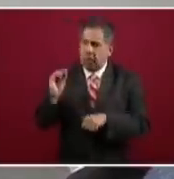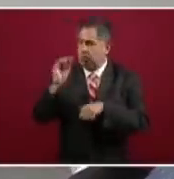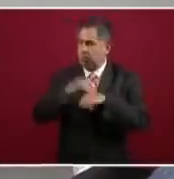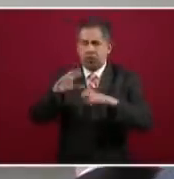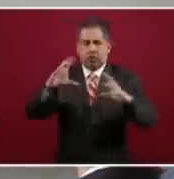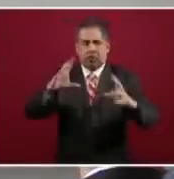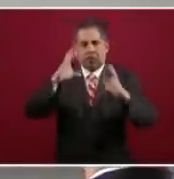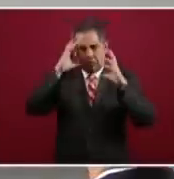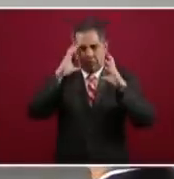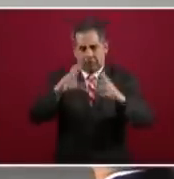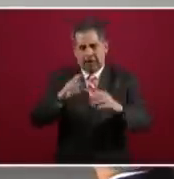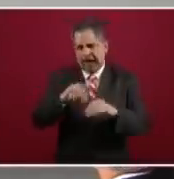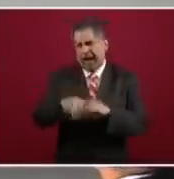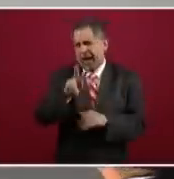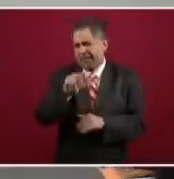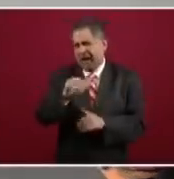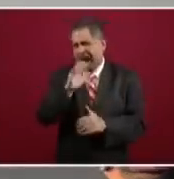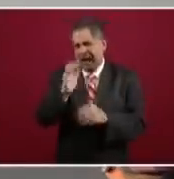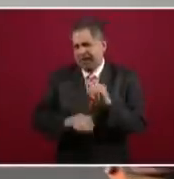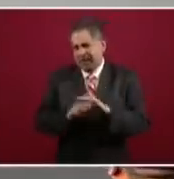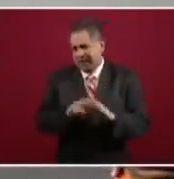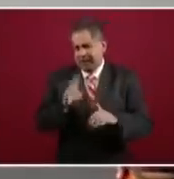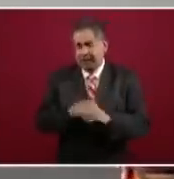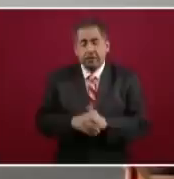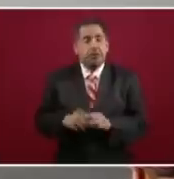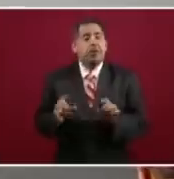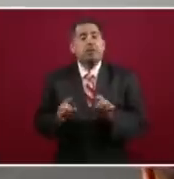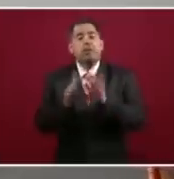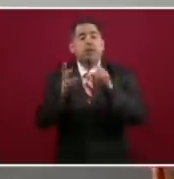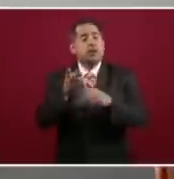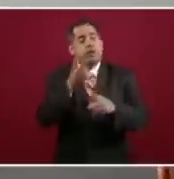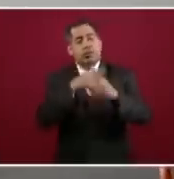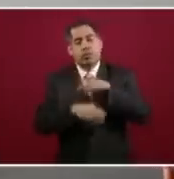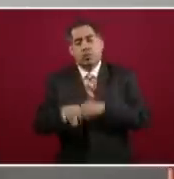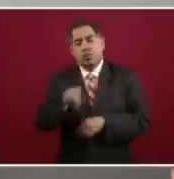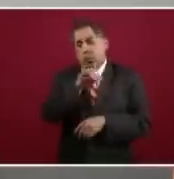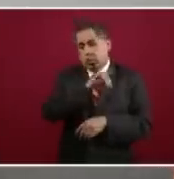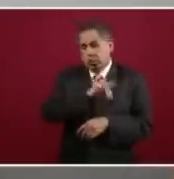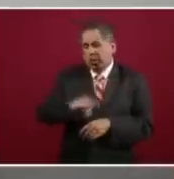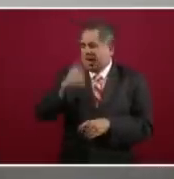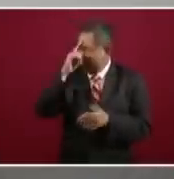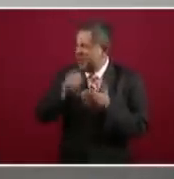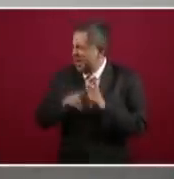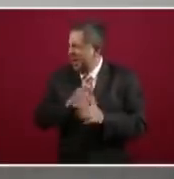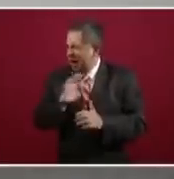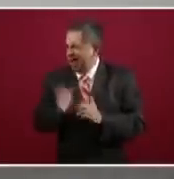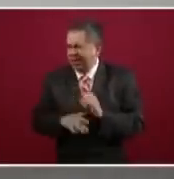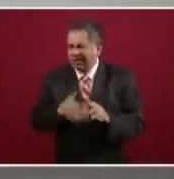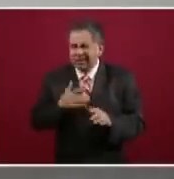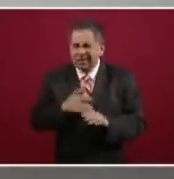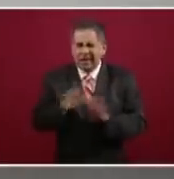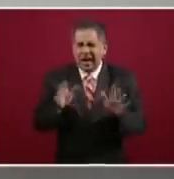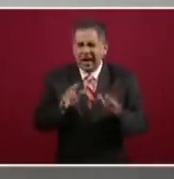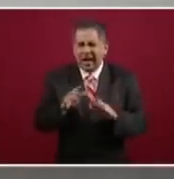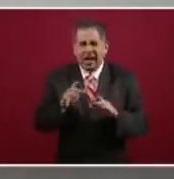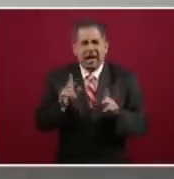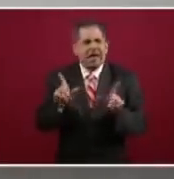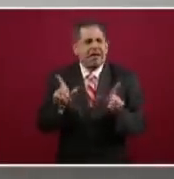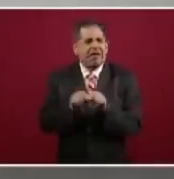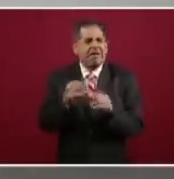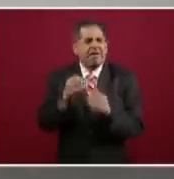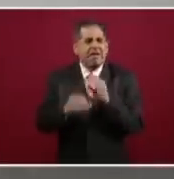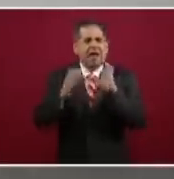por terminar cuando de repente no ya había ido terminadas nada más cantar el himno